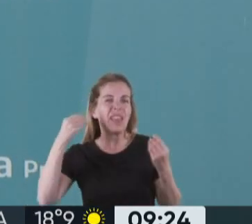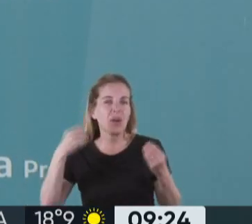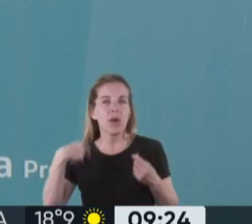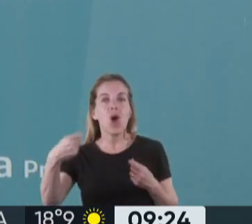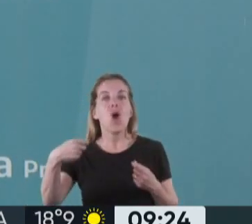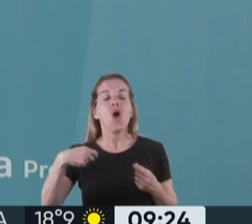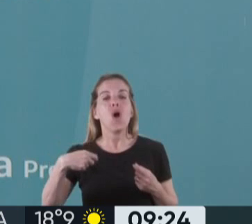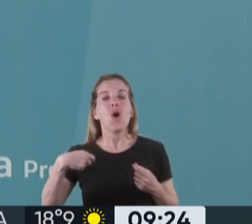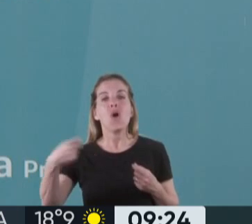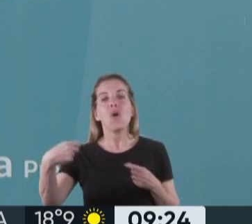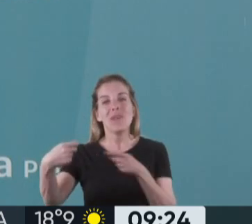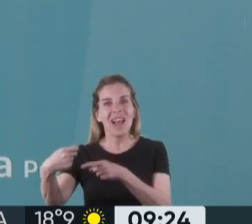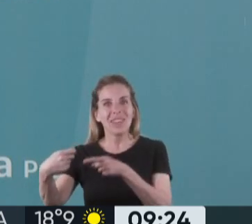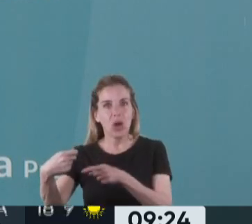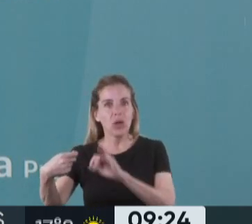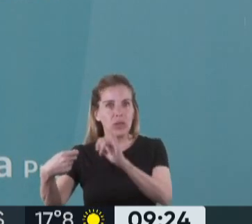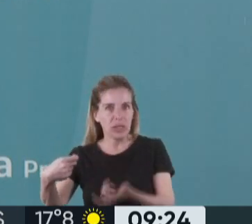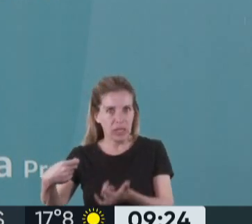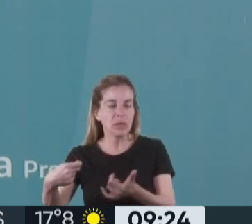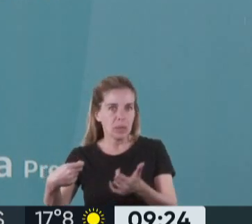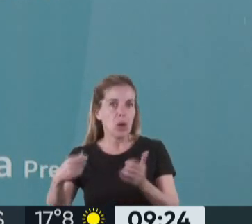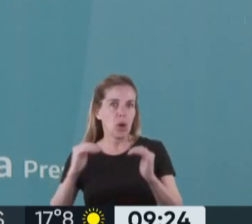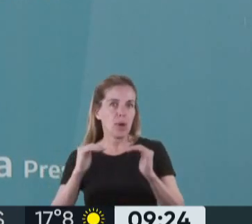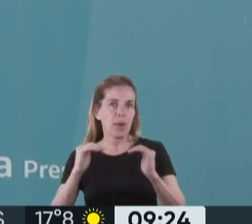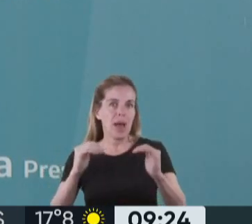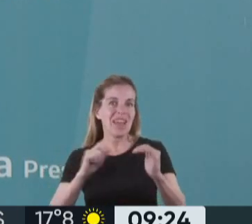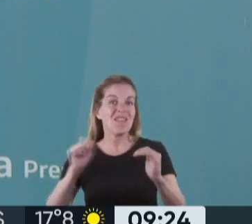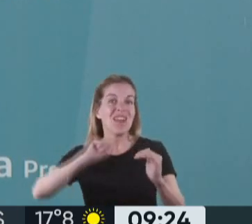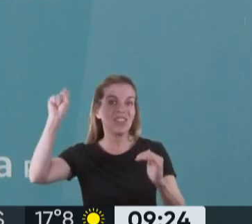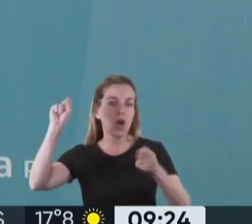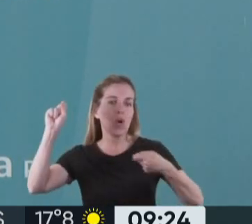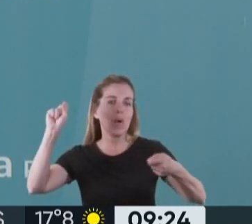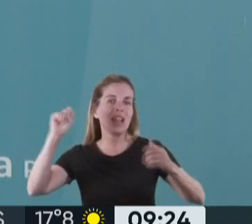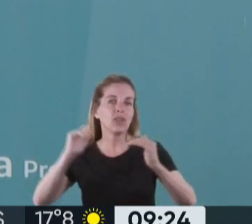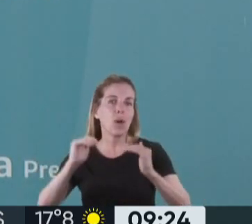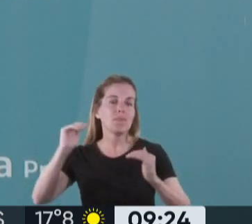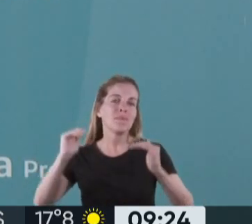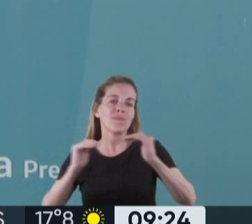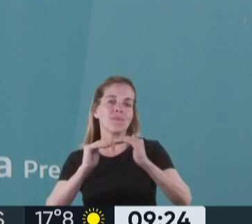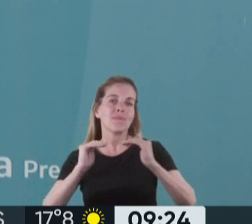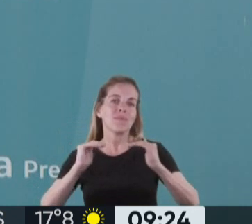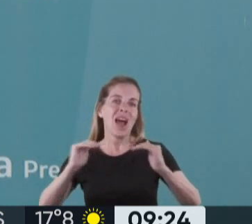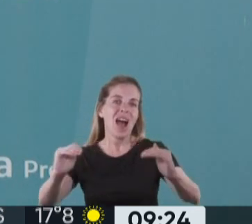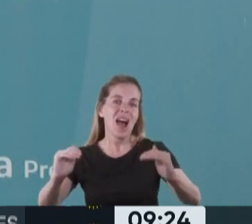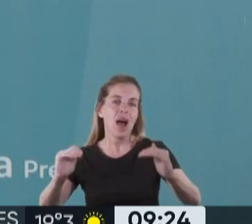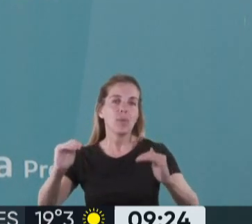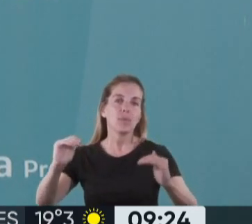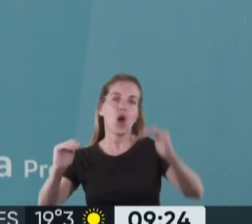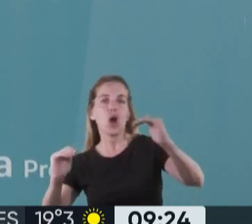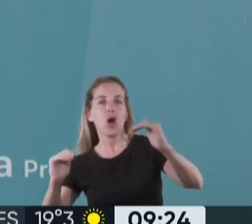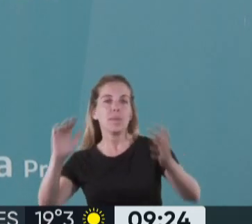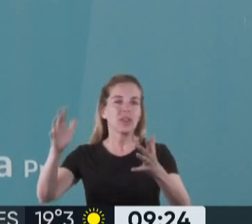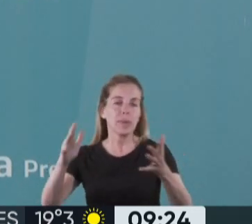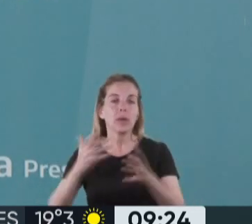jubilación está siempre ganándole a la inflación cada vez que ha sido necesario, porque esto de alguna manera se desfasó a partir de